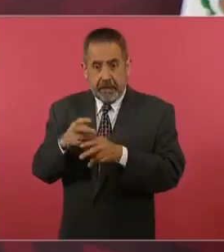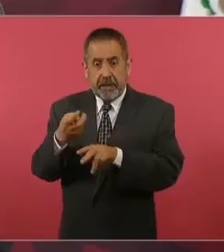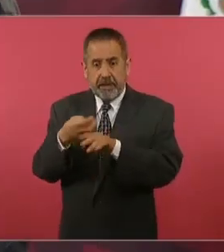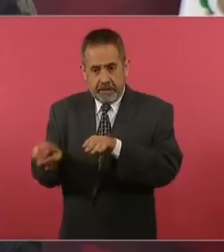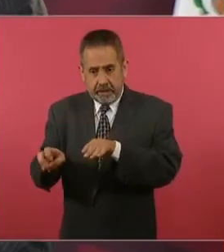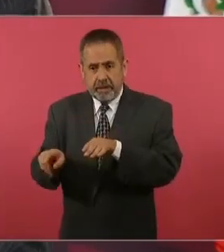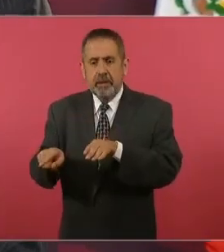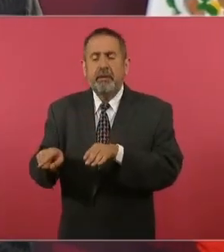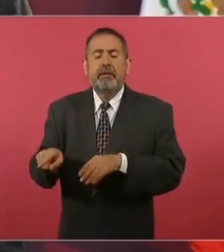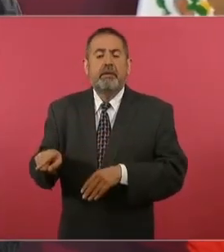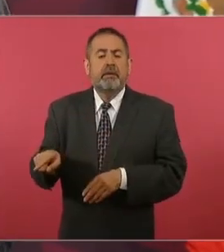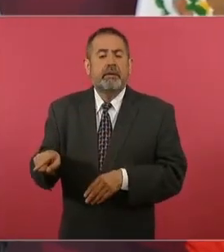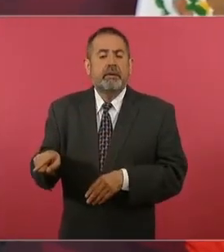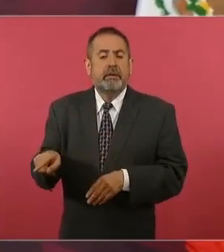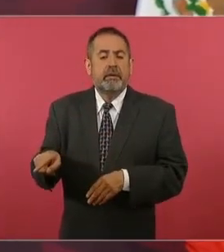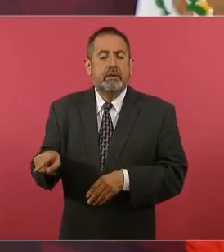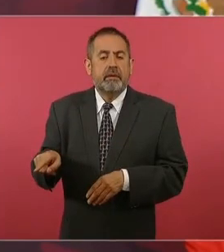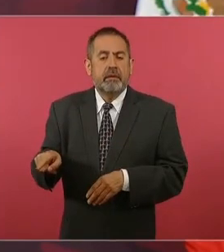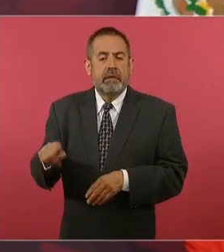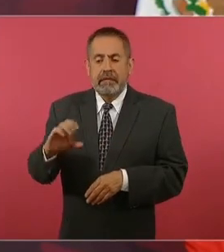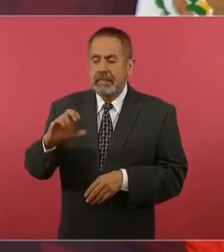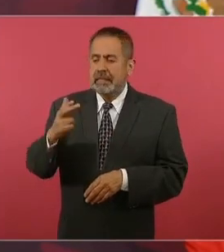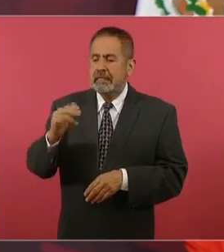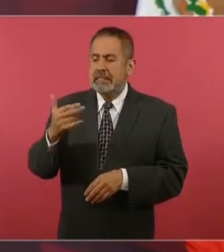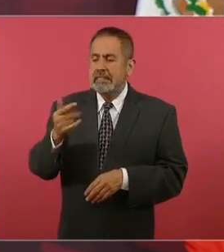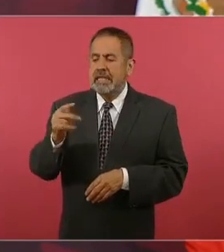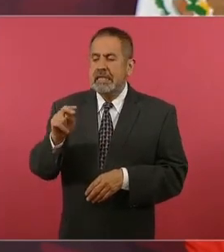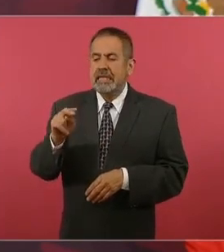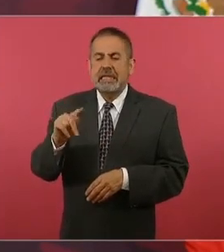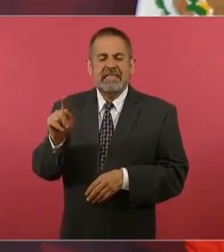bajamos en Chichén Itzá,